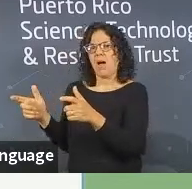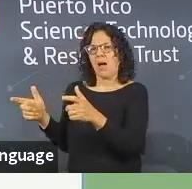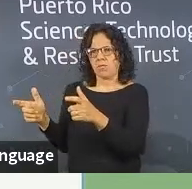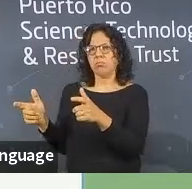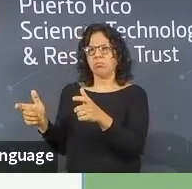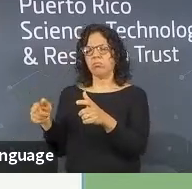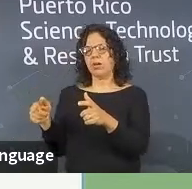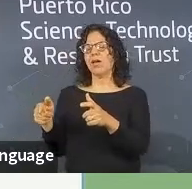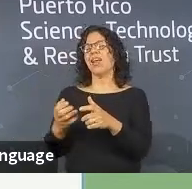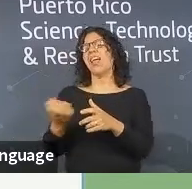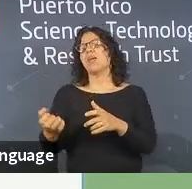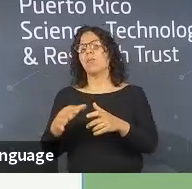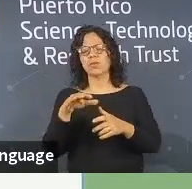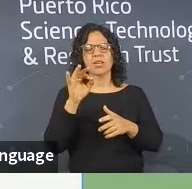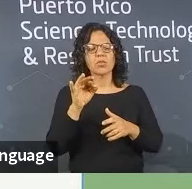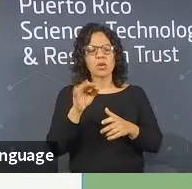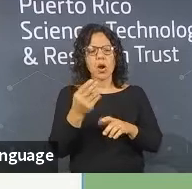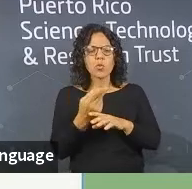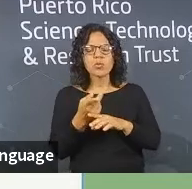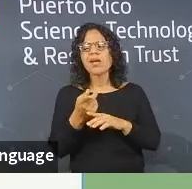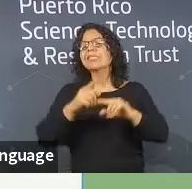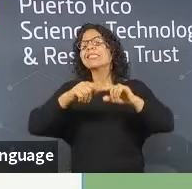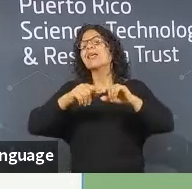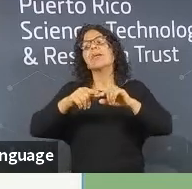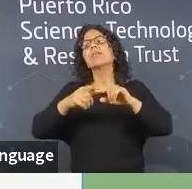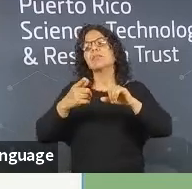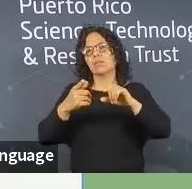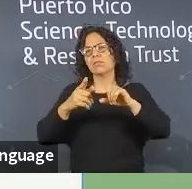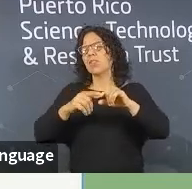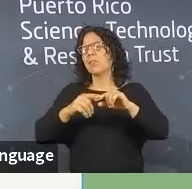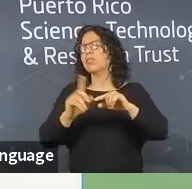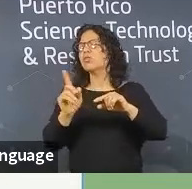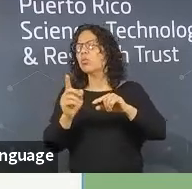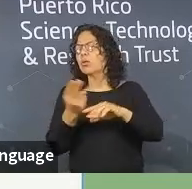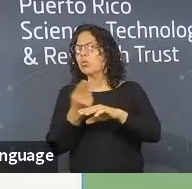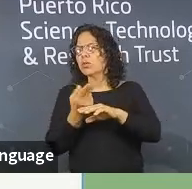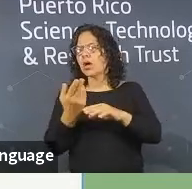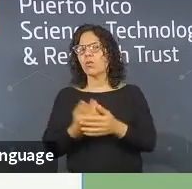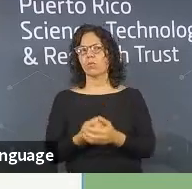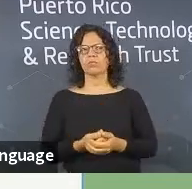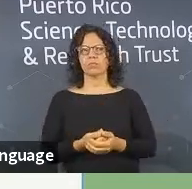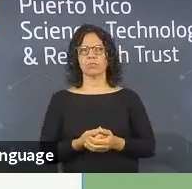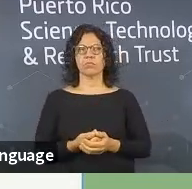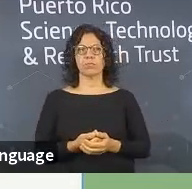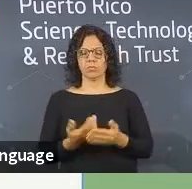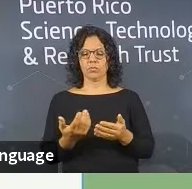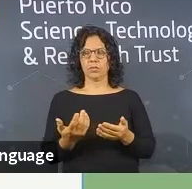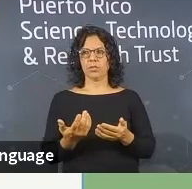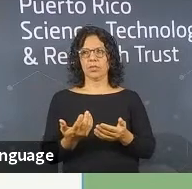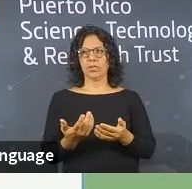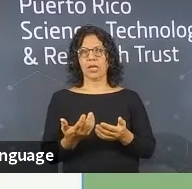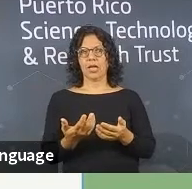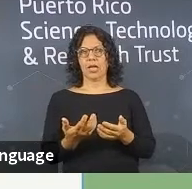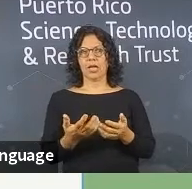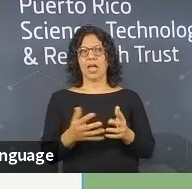a seleccionar depende mucho del área que se va a tratar. Una vez más, en Latinoamérica, pues contamos con, y en